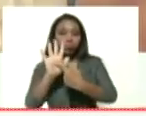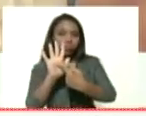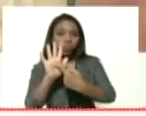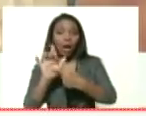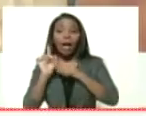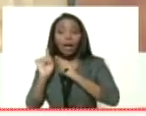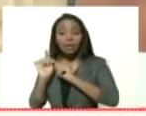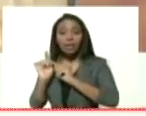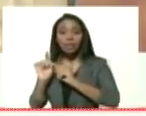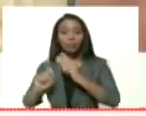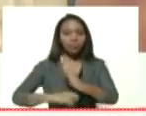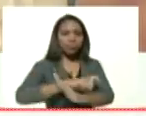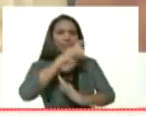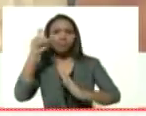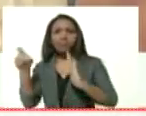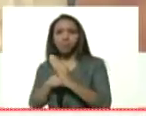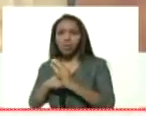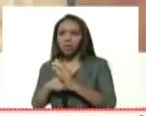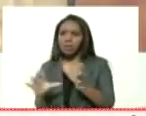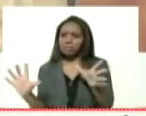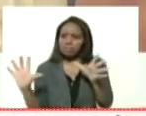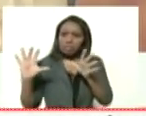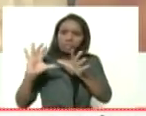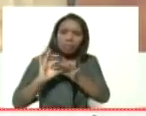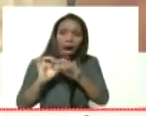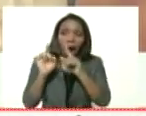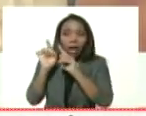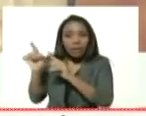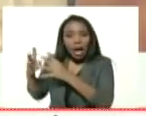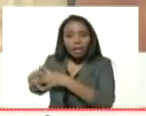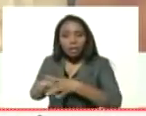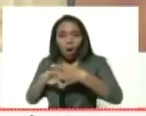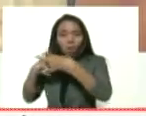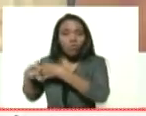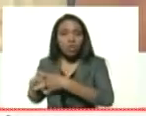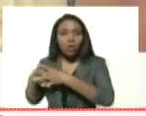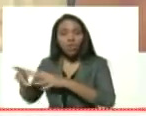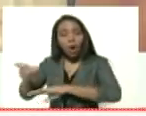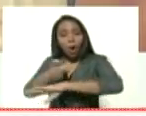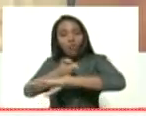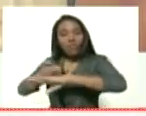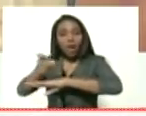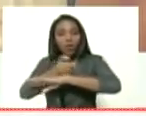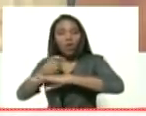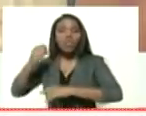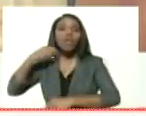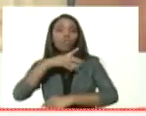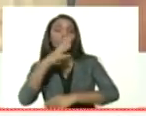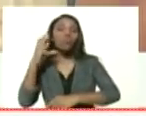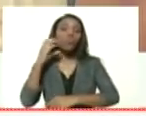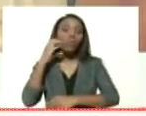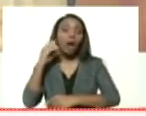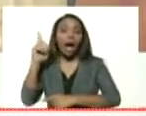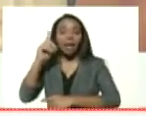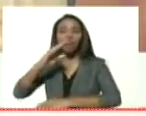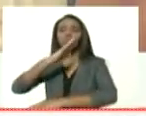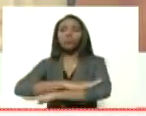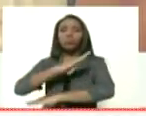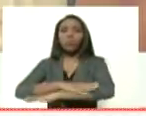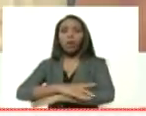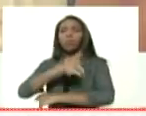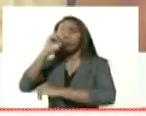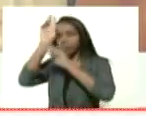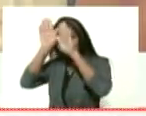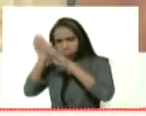la absoluta complicidad y sumisión a los Estados Unidos del gobierno de Iván Duque al hacer caso omiso a